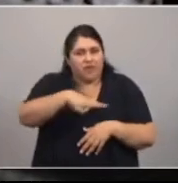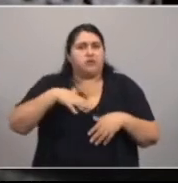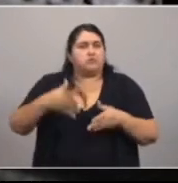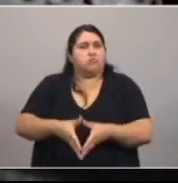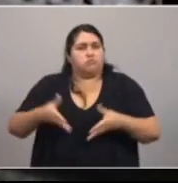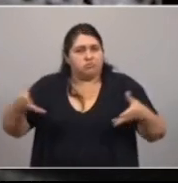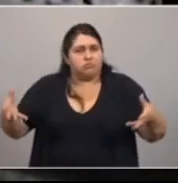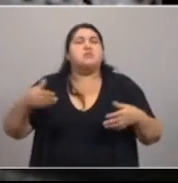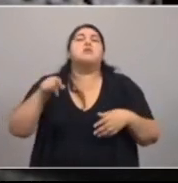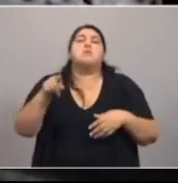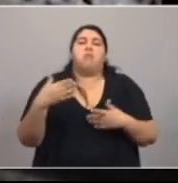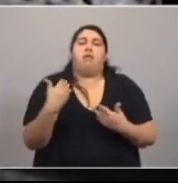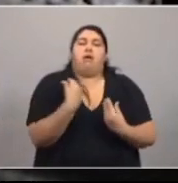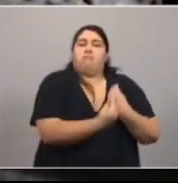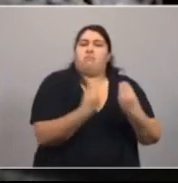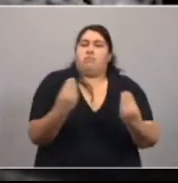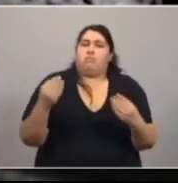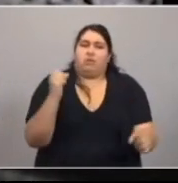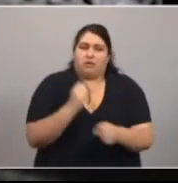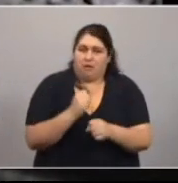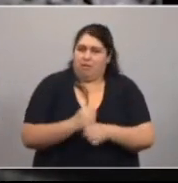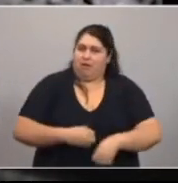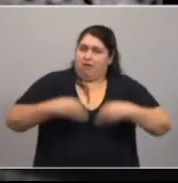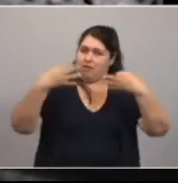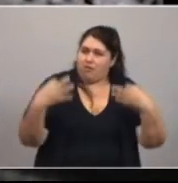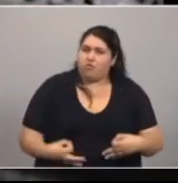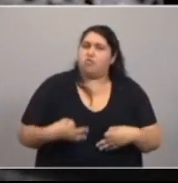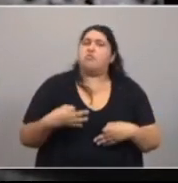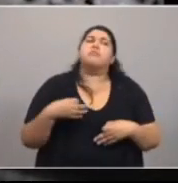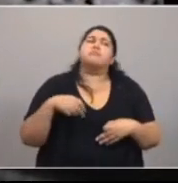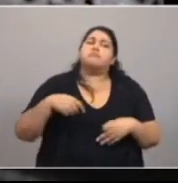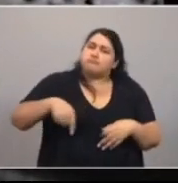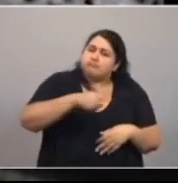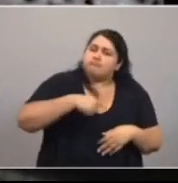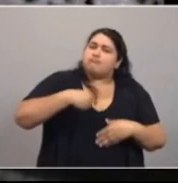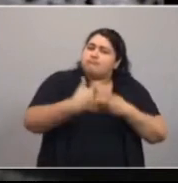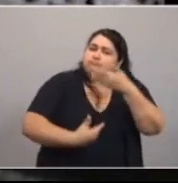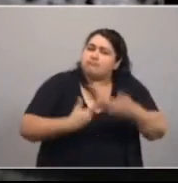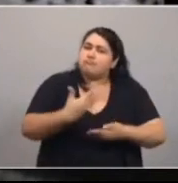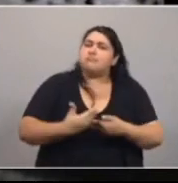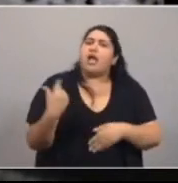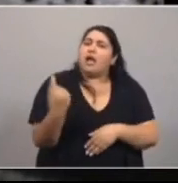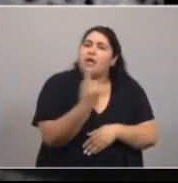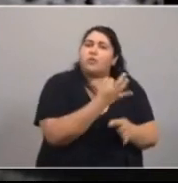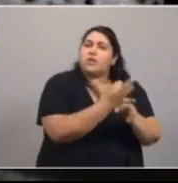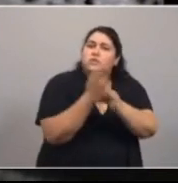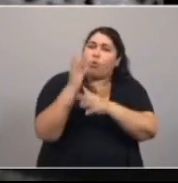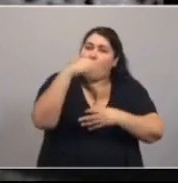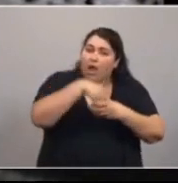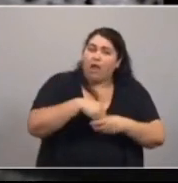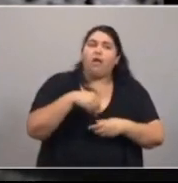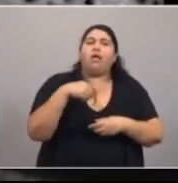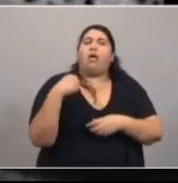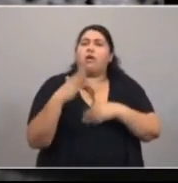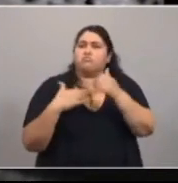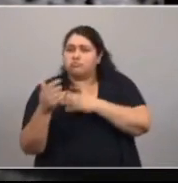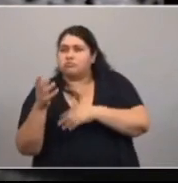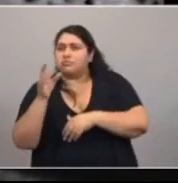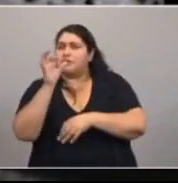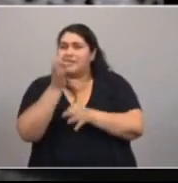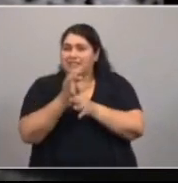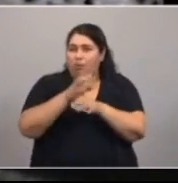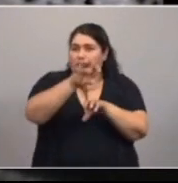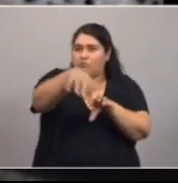poder seguir teniendo dentro de cada una de las escuelas y los jardines que hemos hecho y que vamos a seguir haciendo a nuestros chicos y chicas